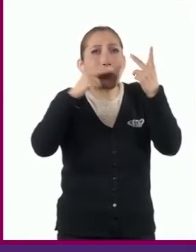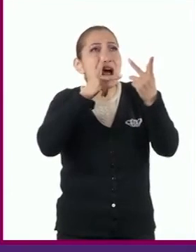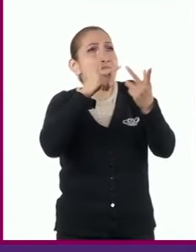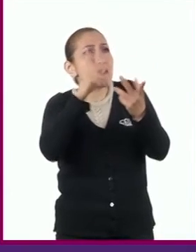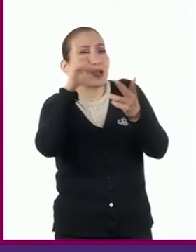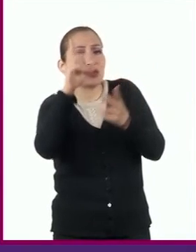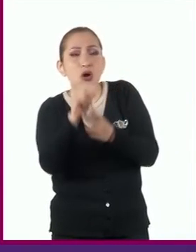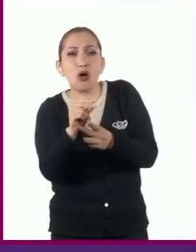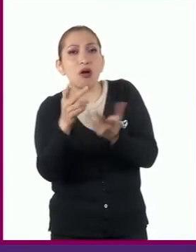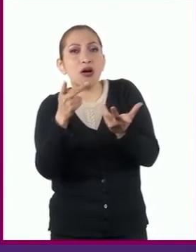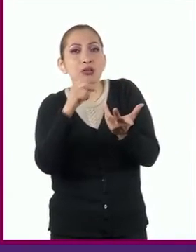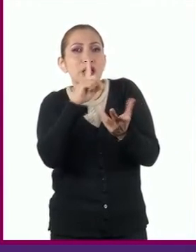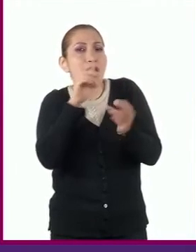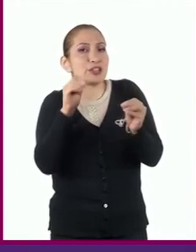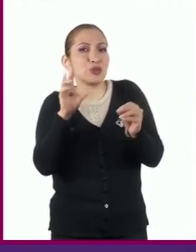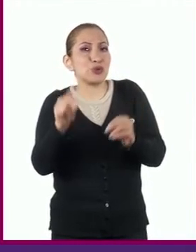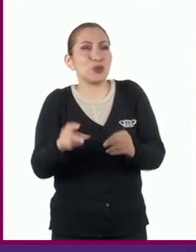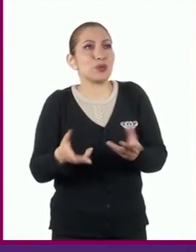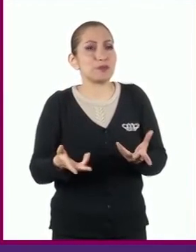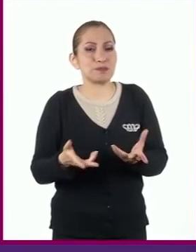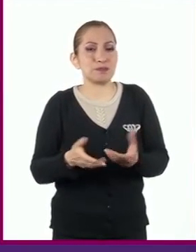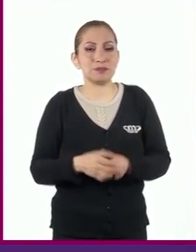palabras, ni silencio.